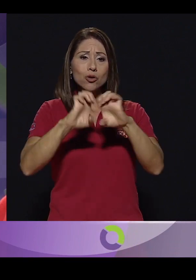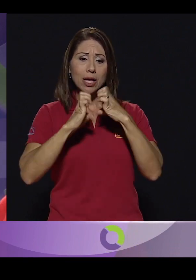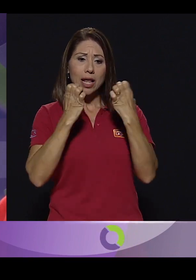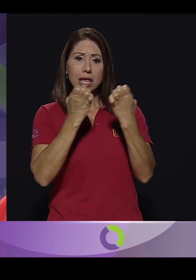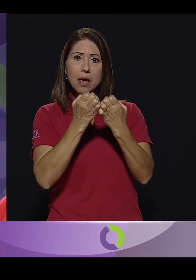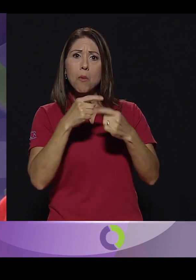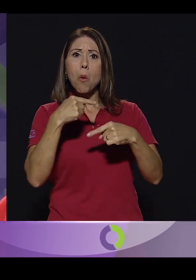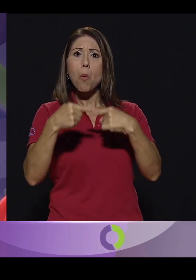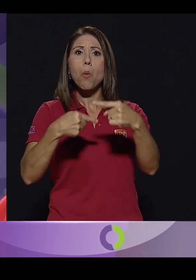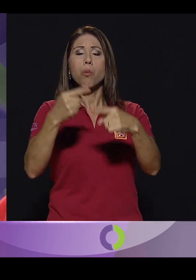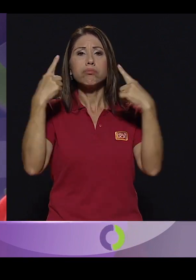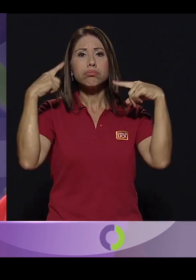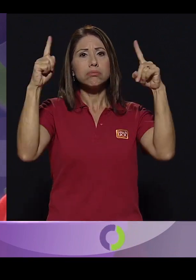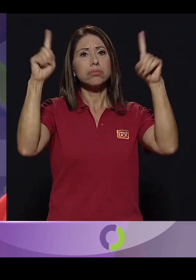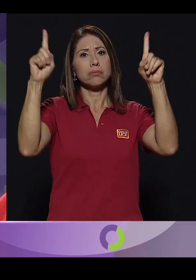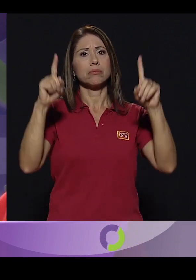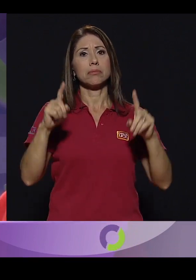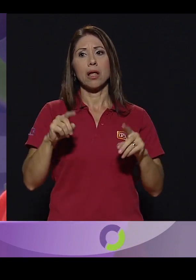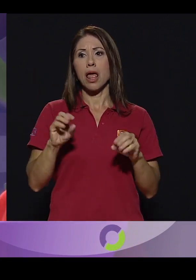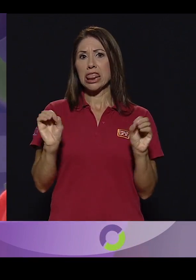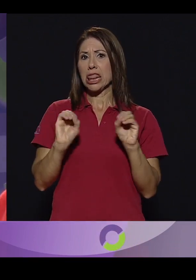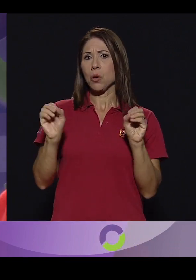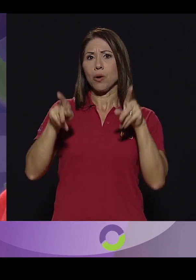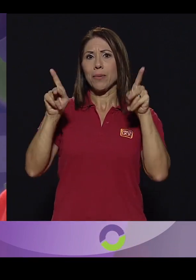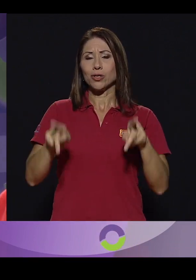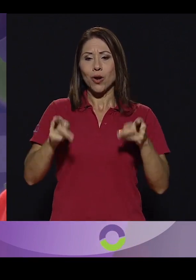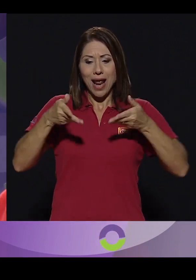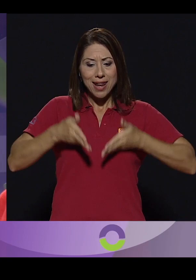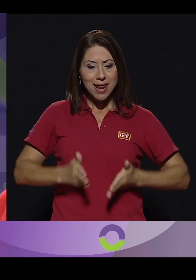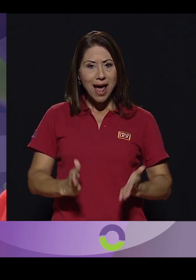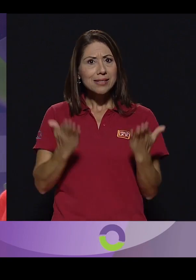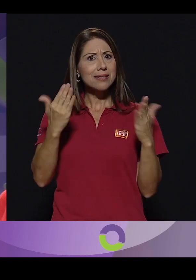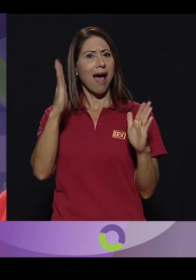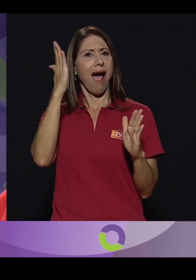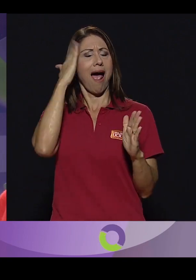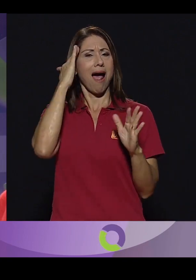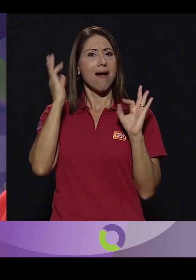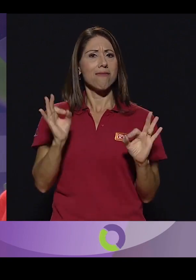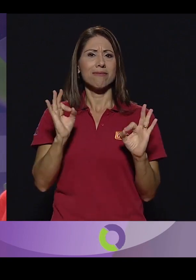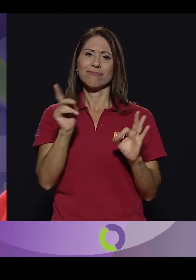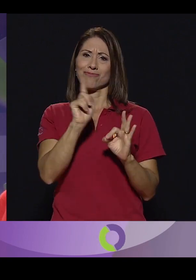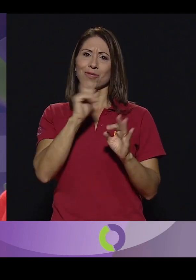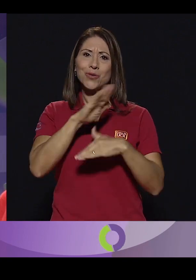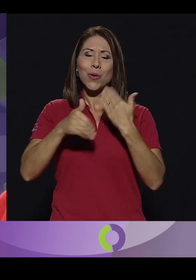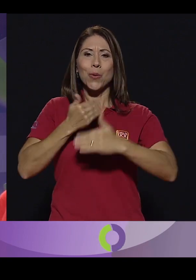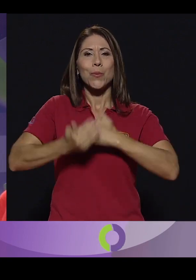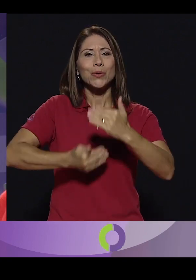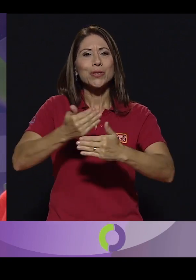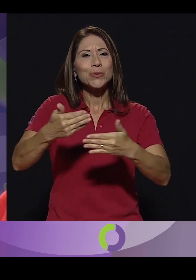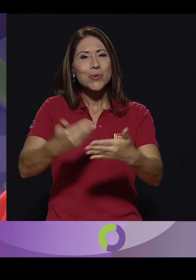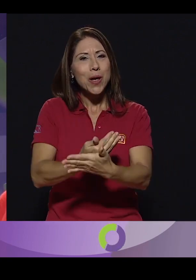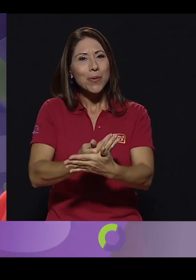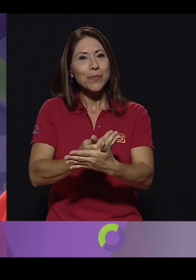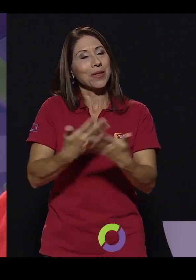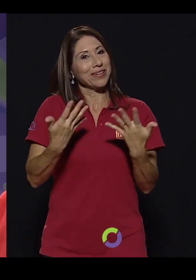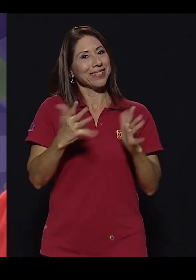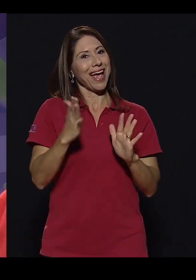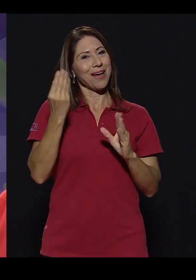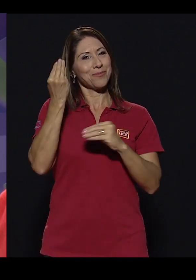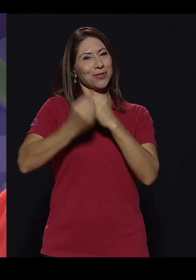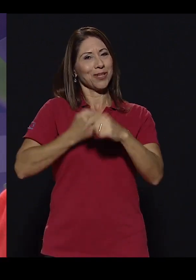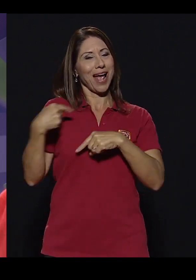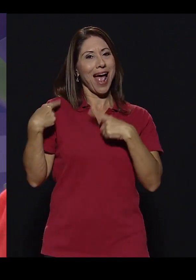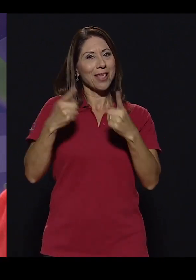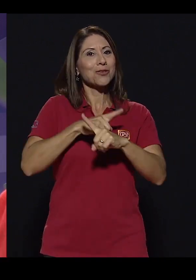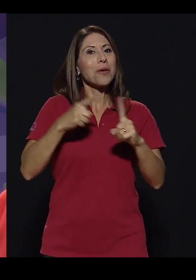exitosos no nadie nace aprendido todo esto es un proceso nuevo bueno ya lleva muchos años verdad pero vamos